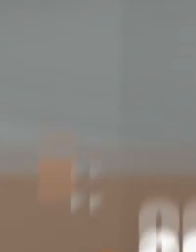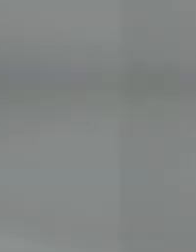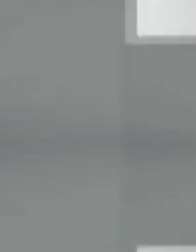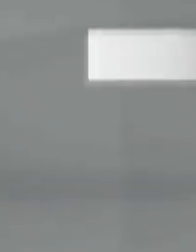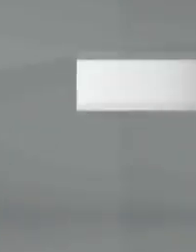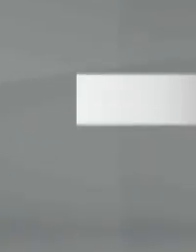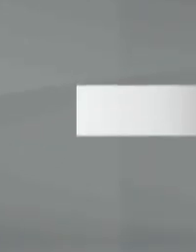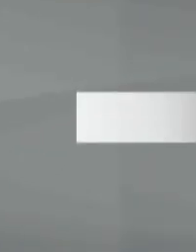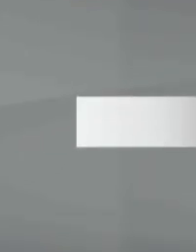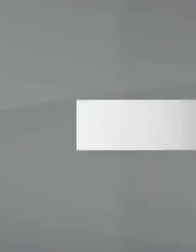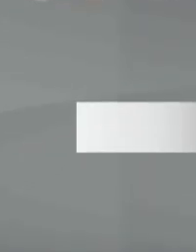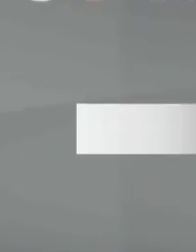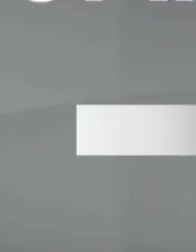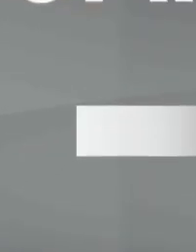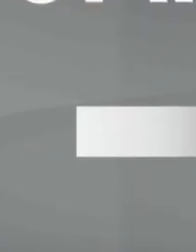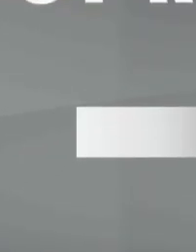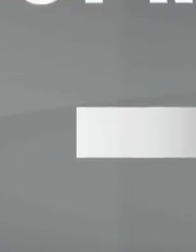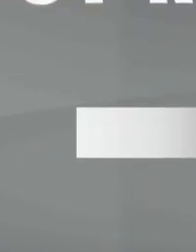Infórmate, decide y vota.